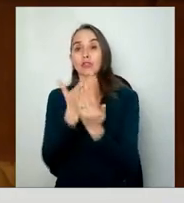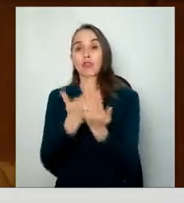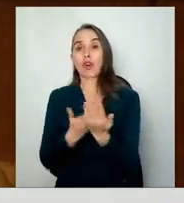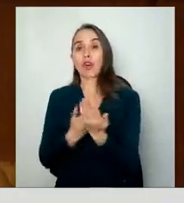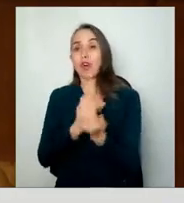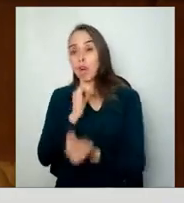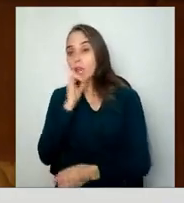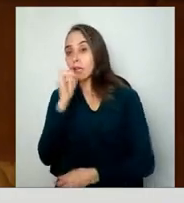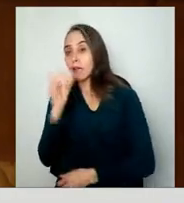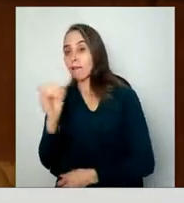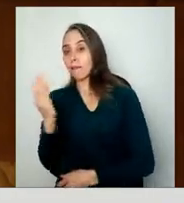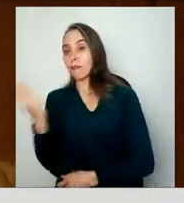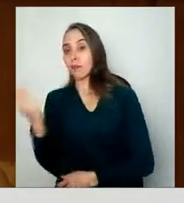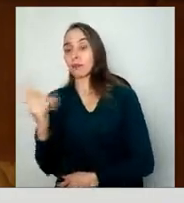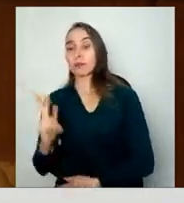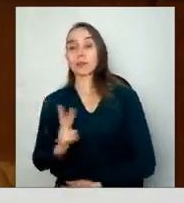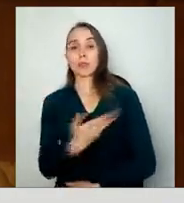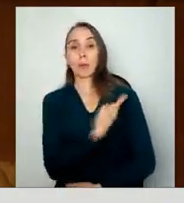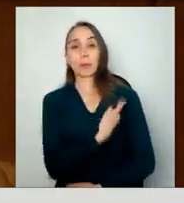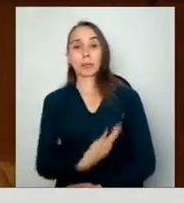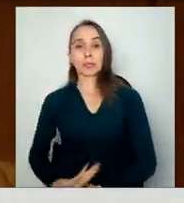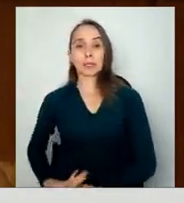señor presidente